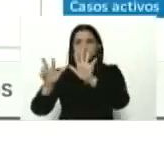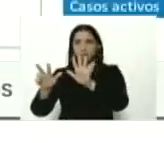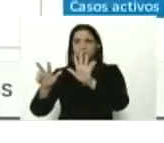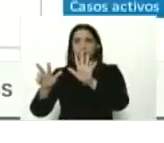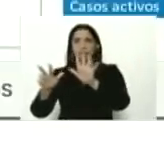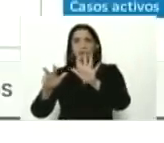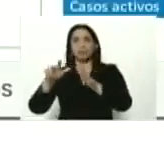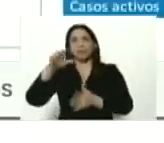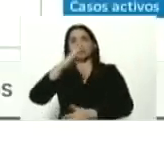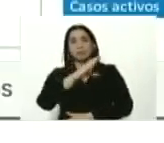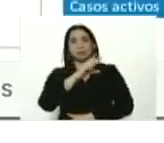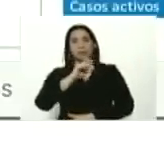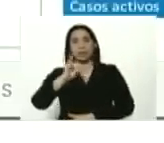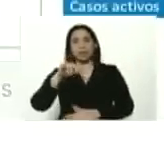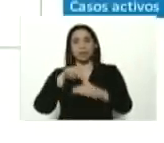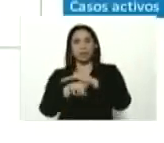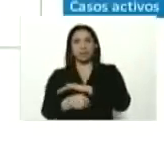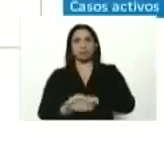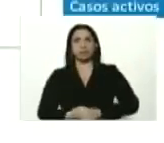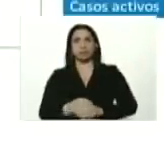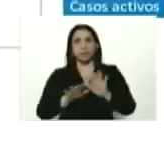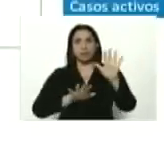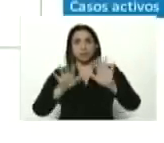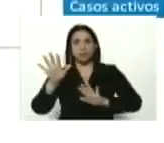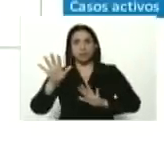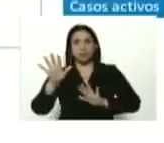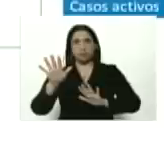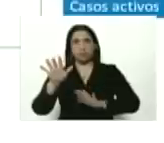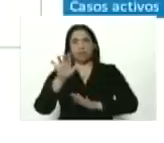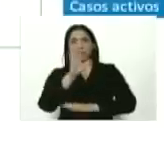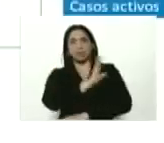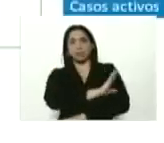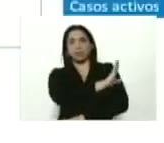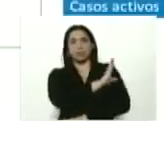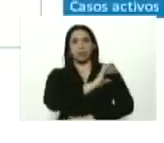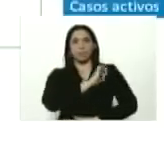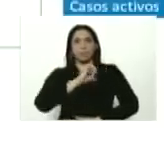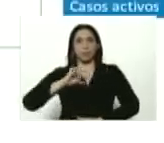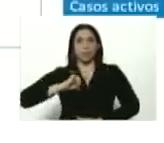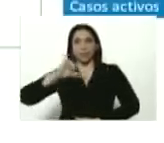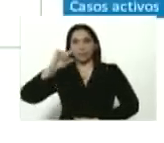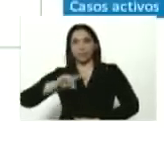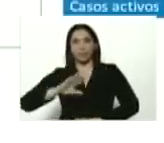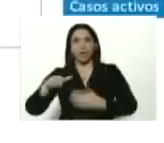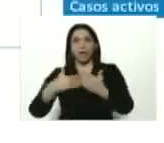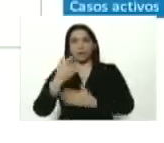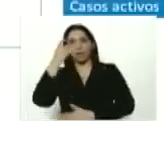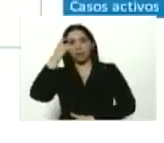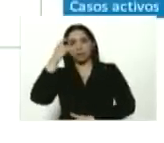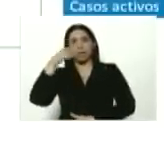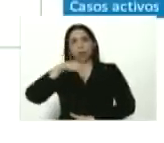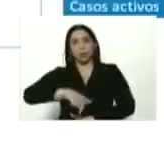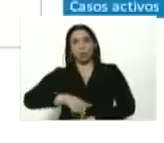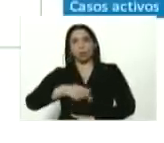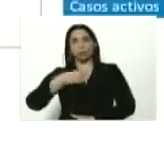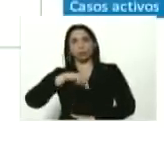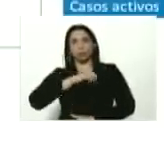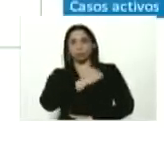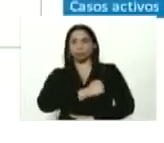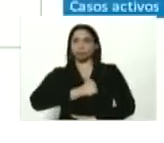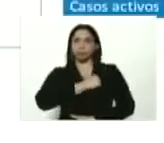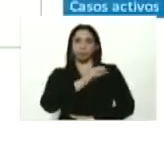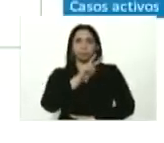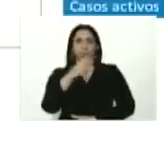integral, 489, 15 en clínicas privadas y a la fecha de hoy, lamentablemente, sumamos